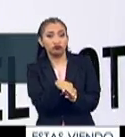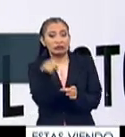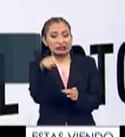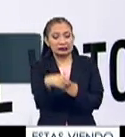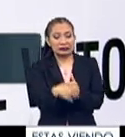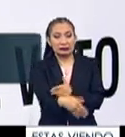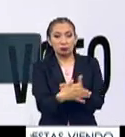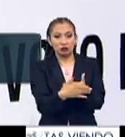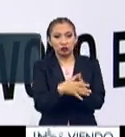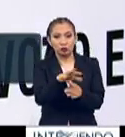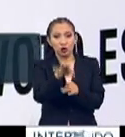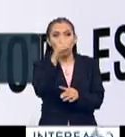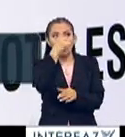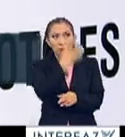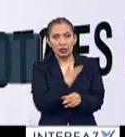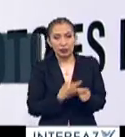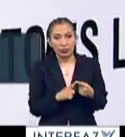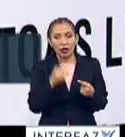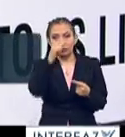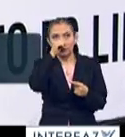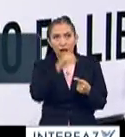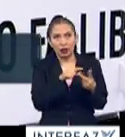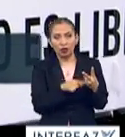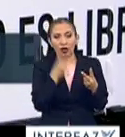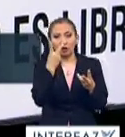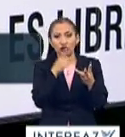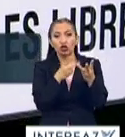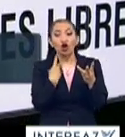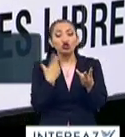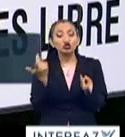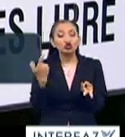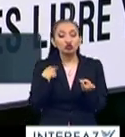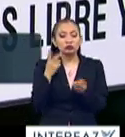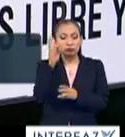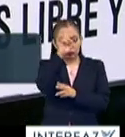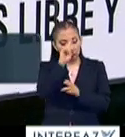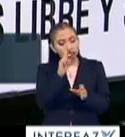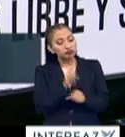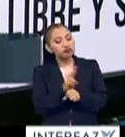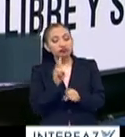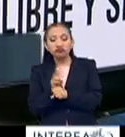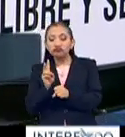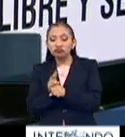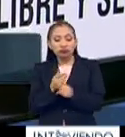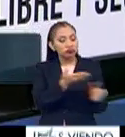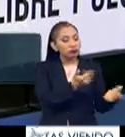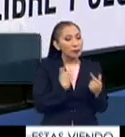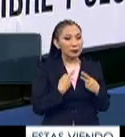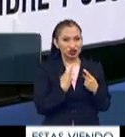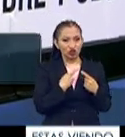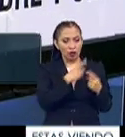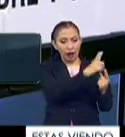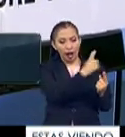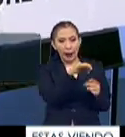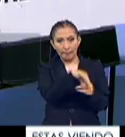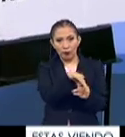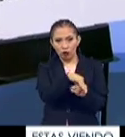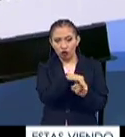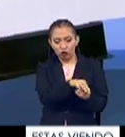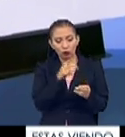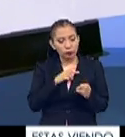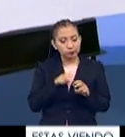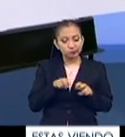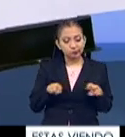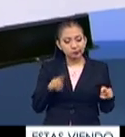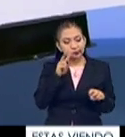esta elección pues tenemos un presidente, un secretario y dos escrutadores para efecto de recibir la votación de la elección, pues esta, la